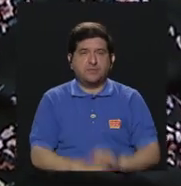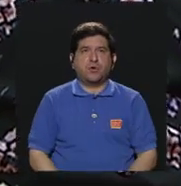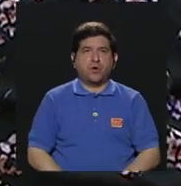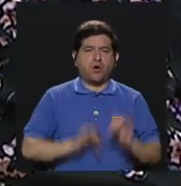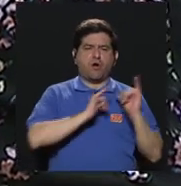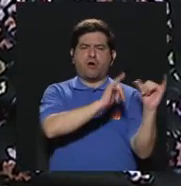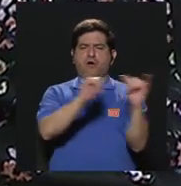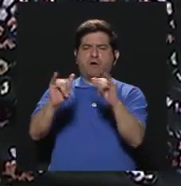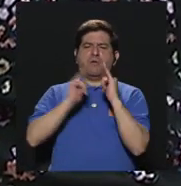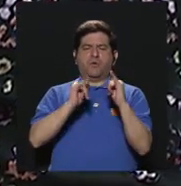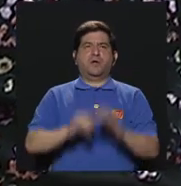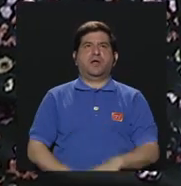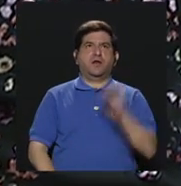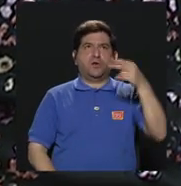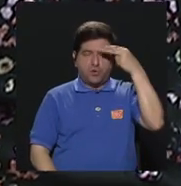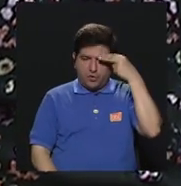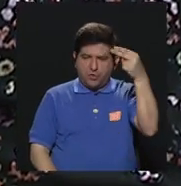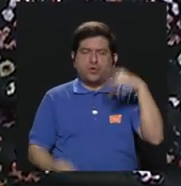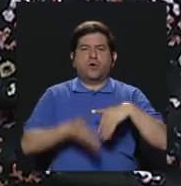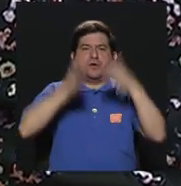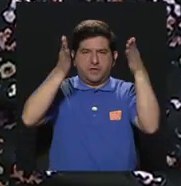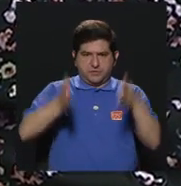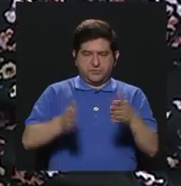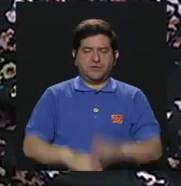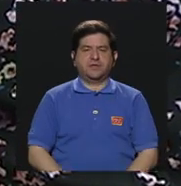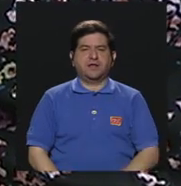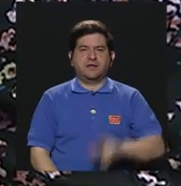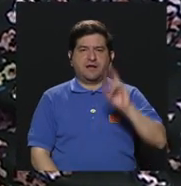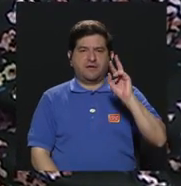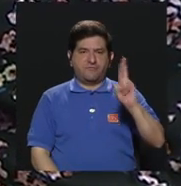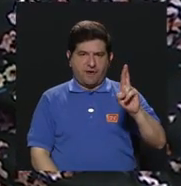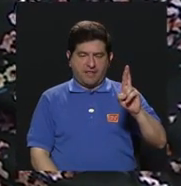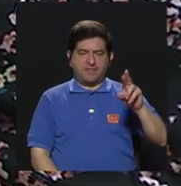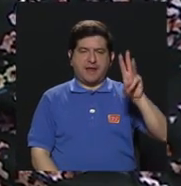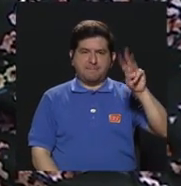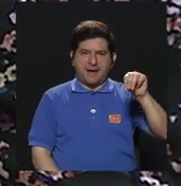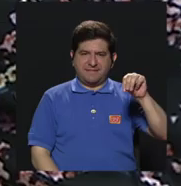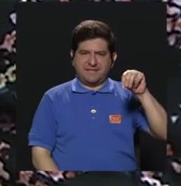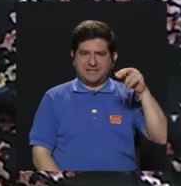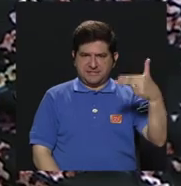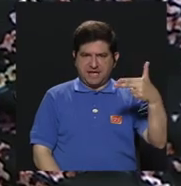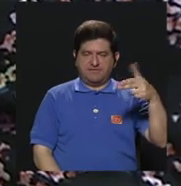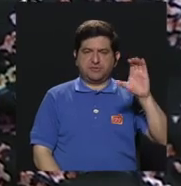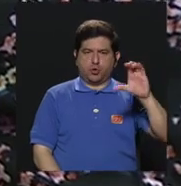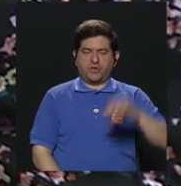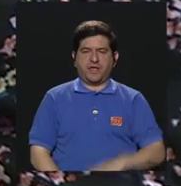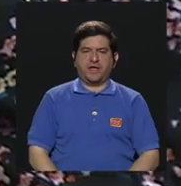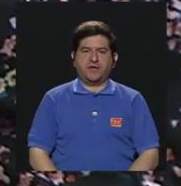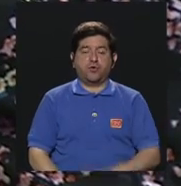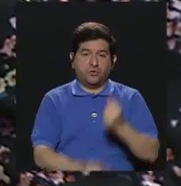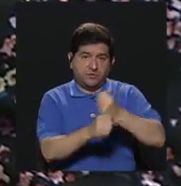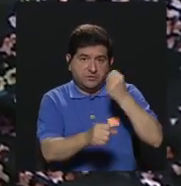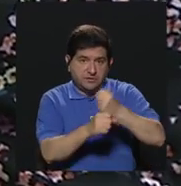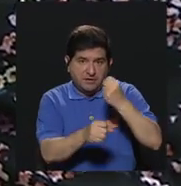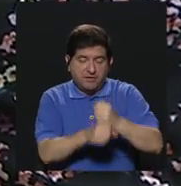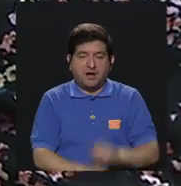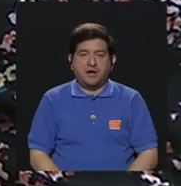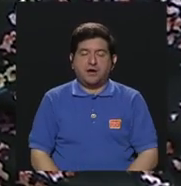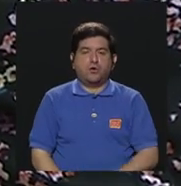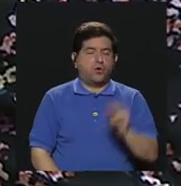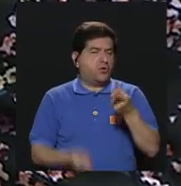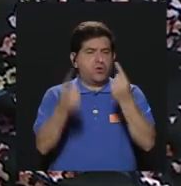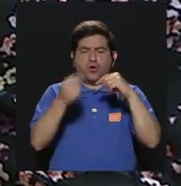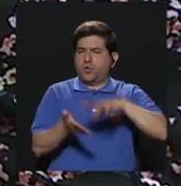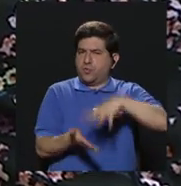Homogéneo. Y una mención de honor para los estudiantes Randall Martín Chávez Cordero con su obra No venimos